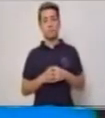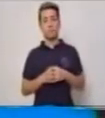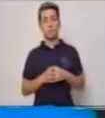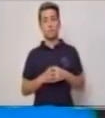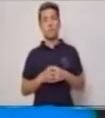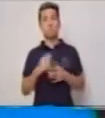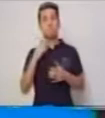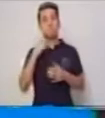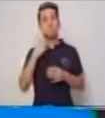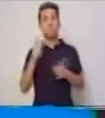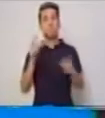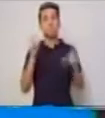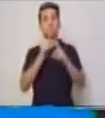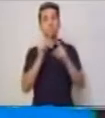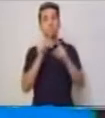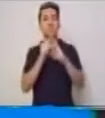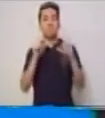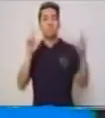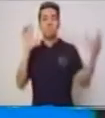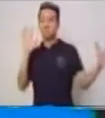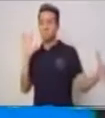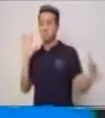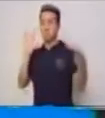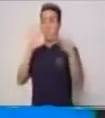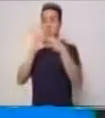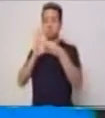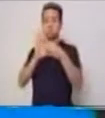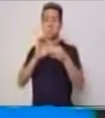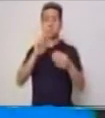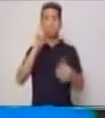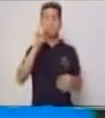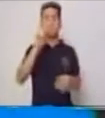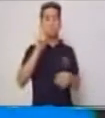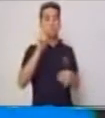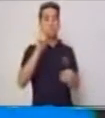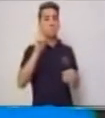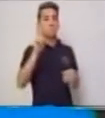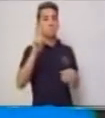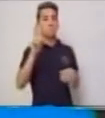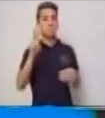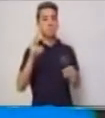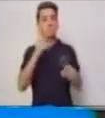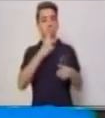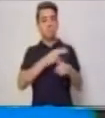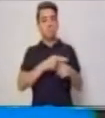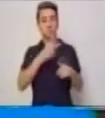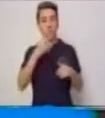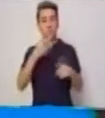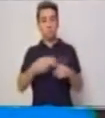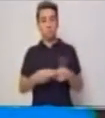unir dos palabras, dos frases.